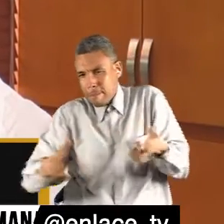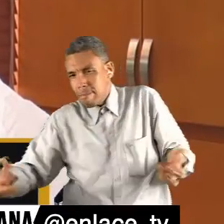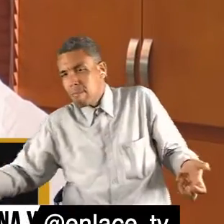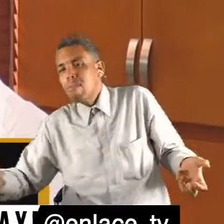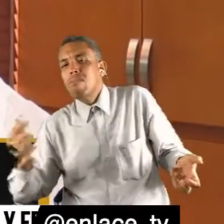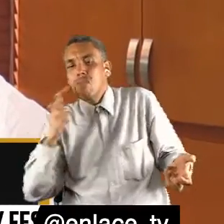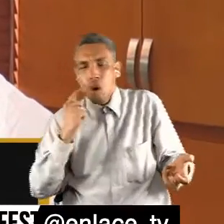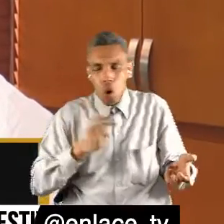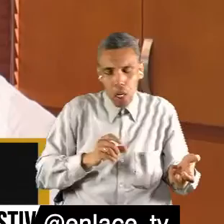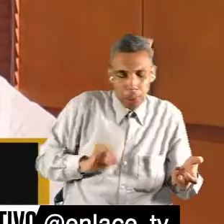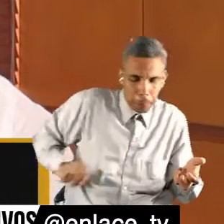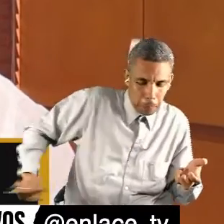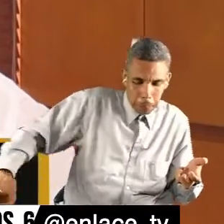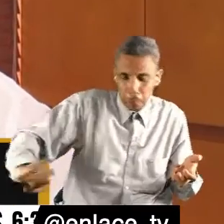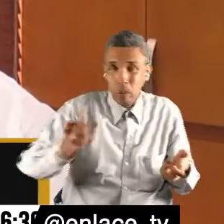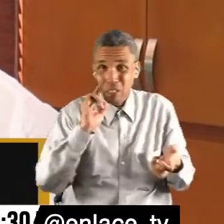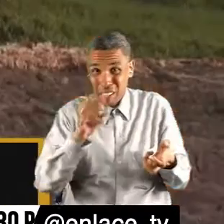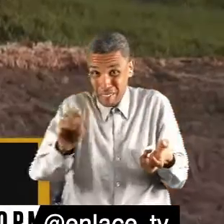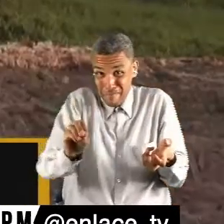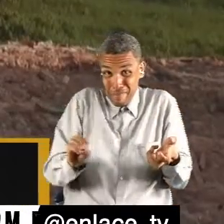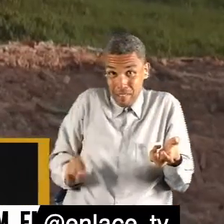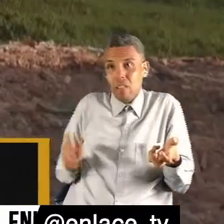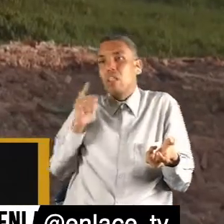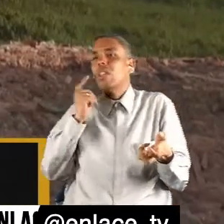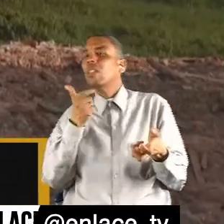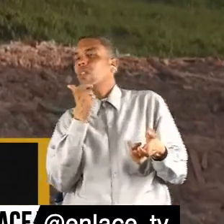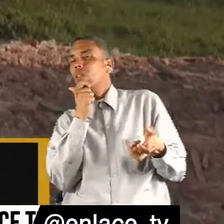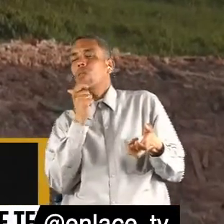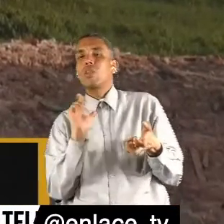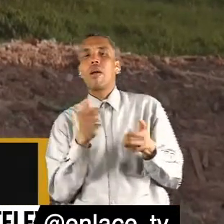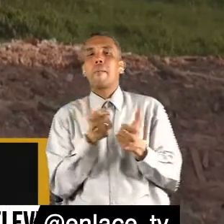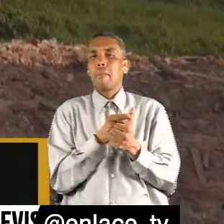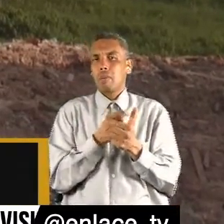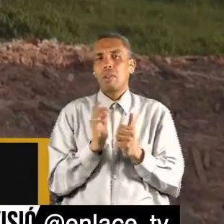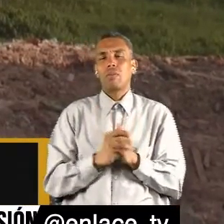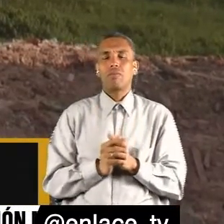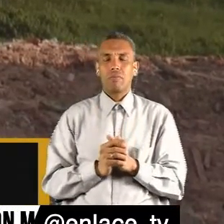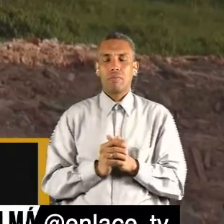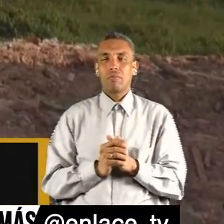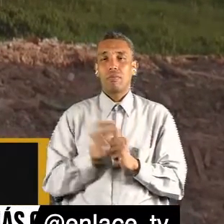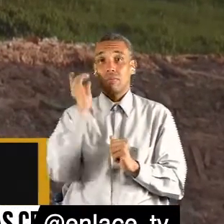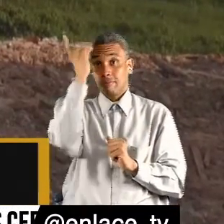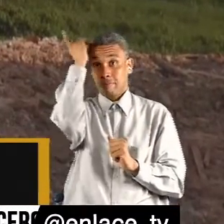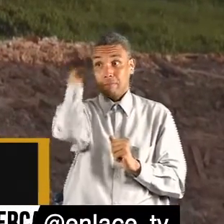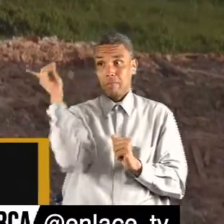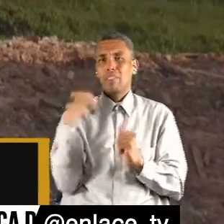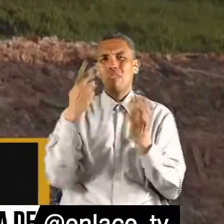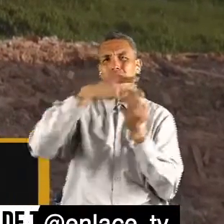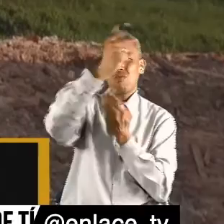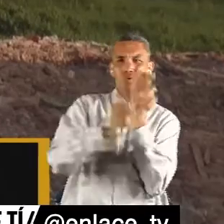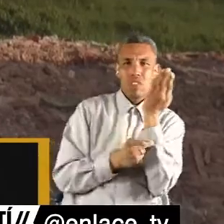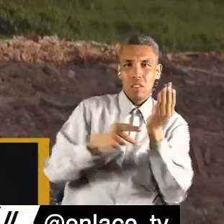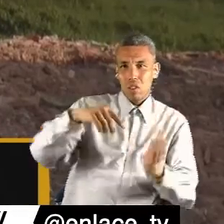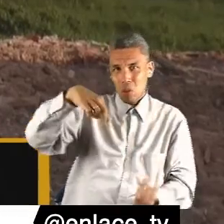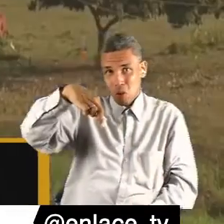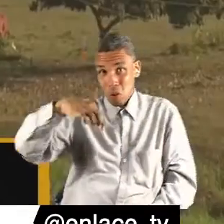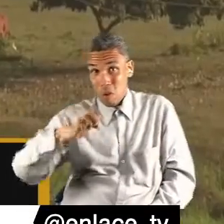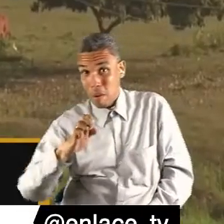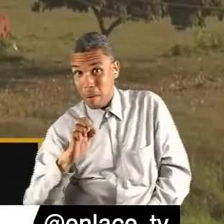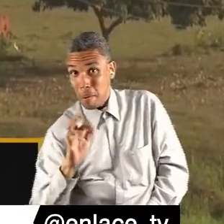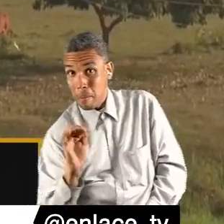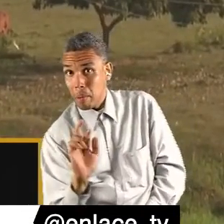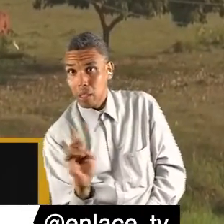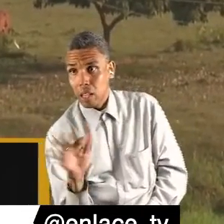la elaboración de la ingeniería de detalle. Para el alcalde, la planta de tratamiento de aguas residuales Petar San Silvestre, cuya ejecución se hará